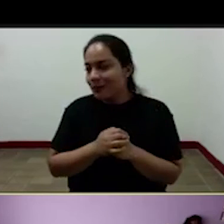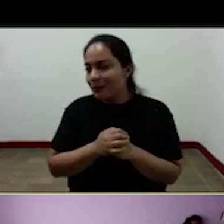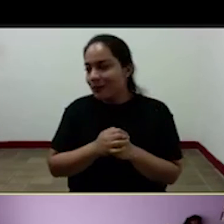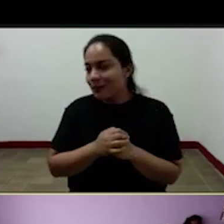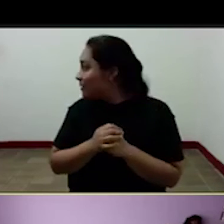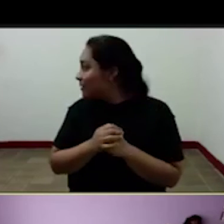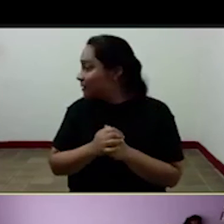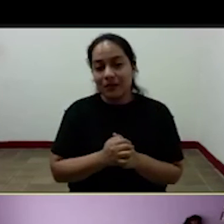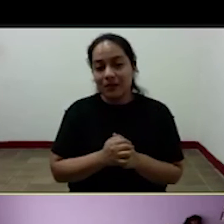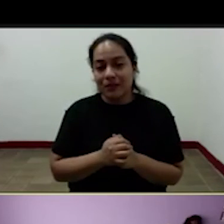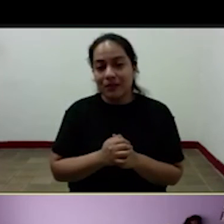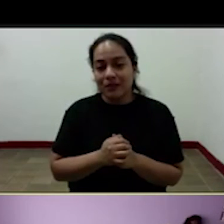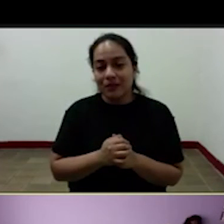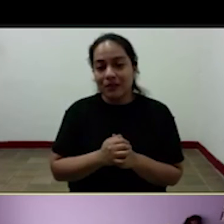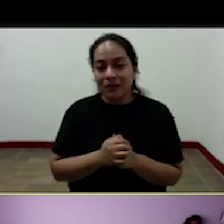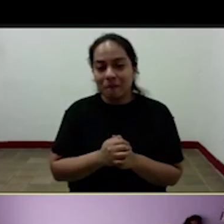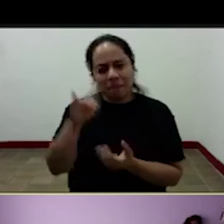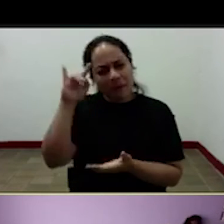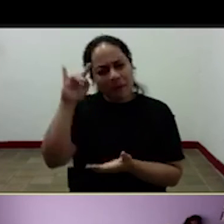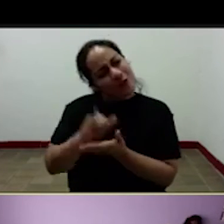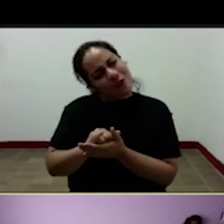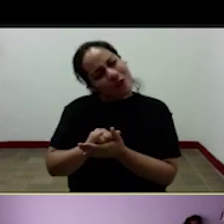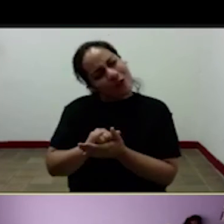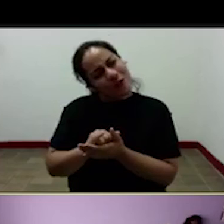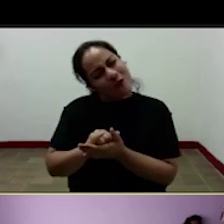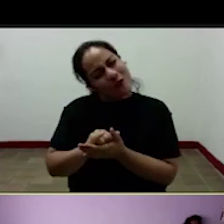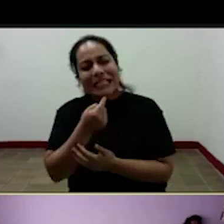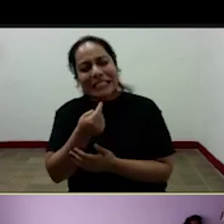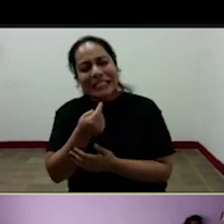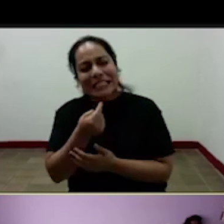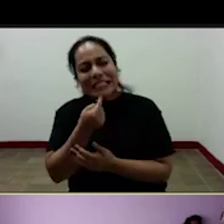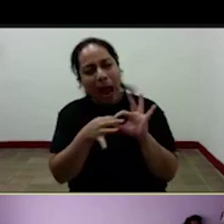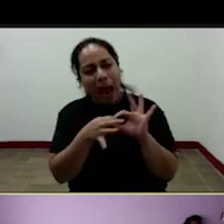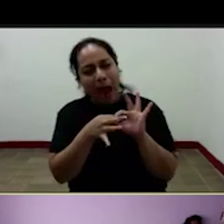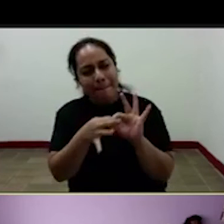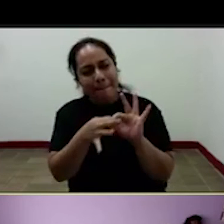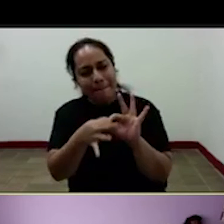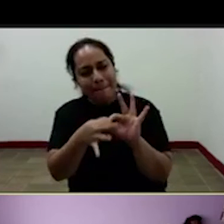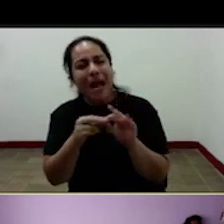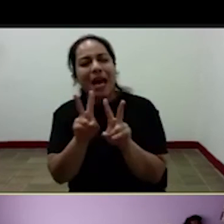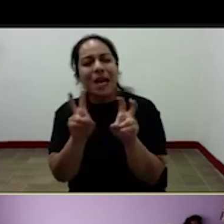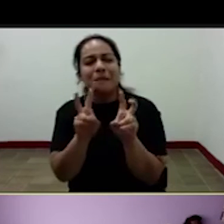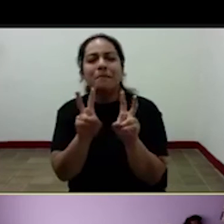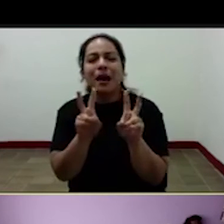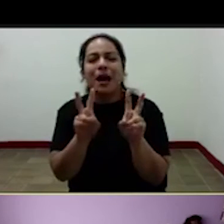Creo que de alguna manera estamos relacionados con el tema de